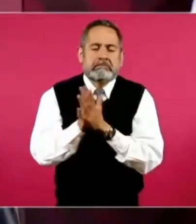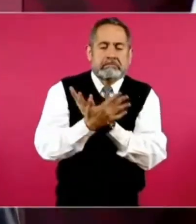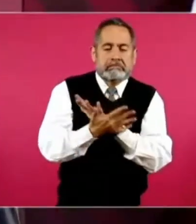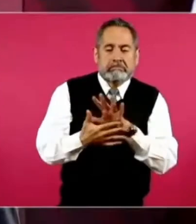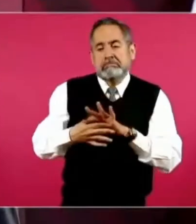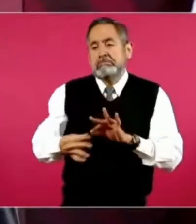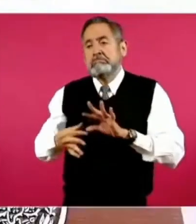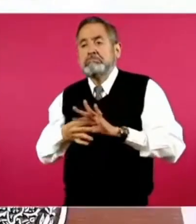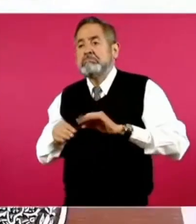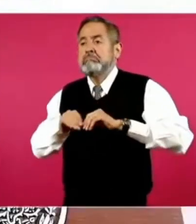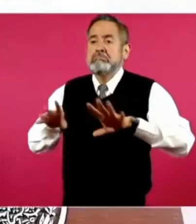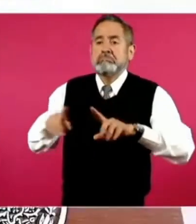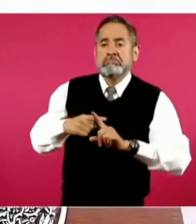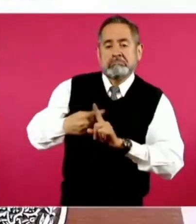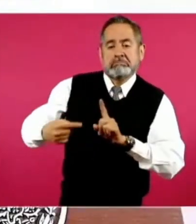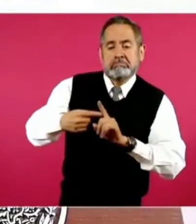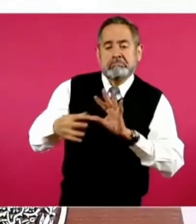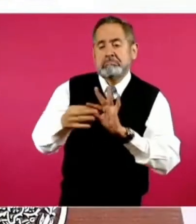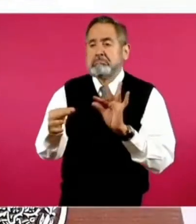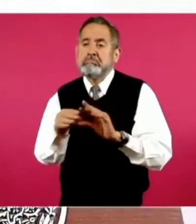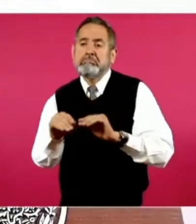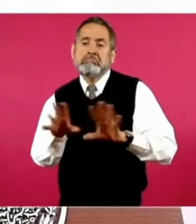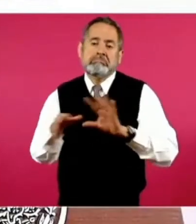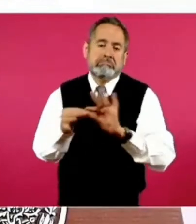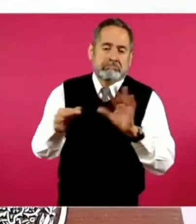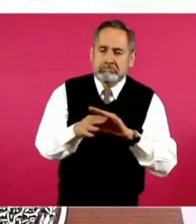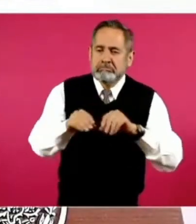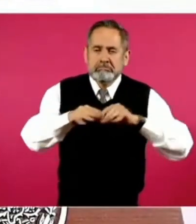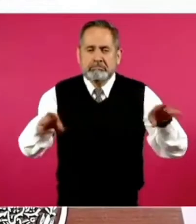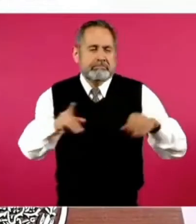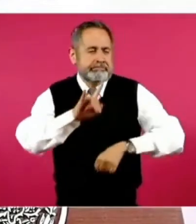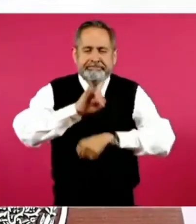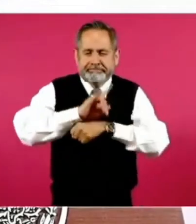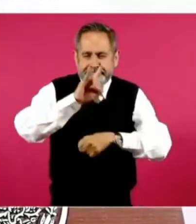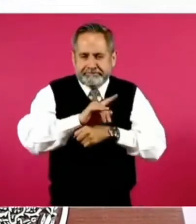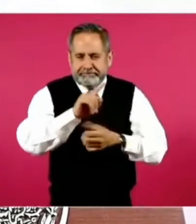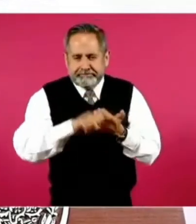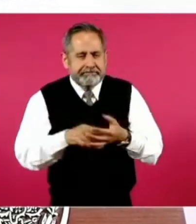¿sí?, y que además simularon